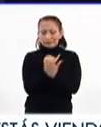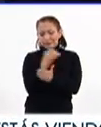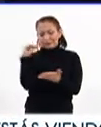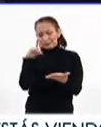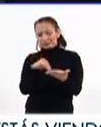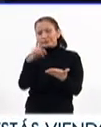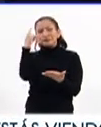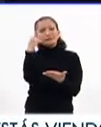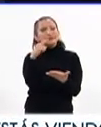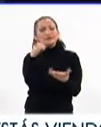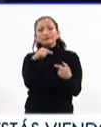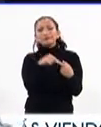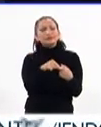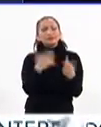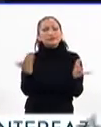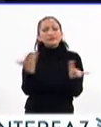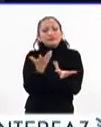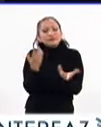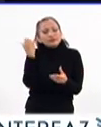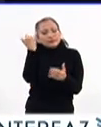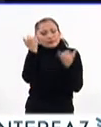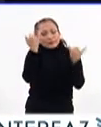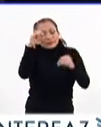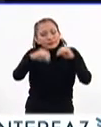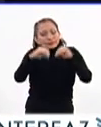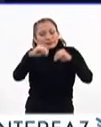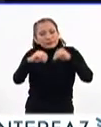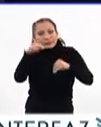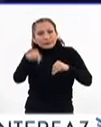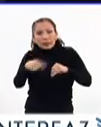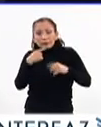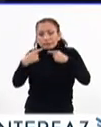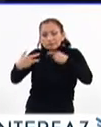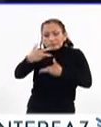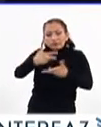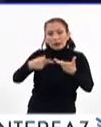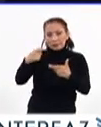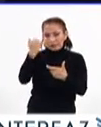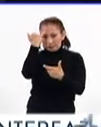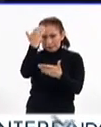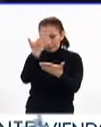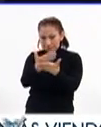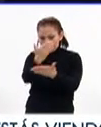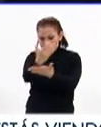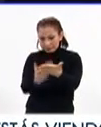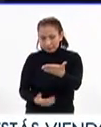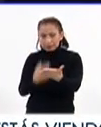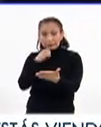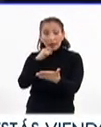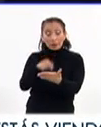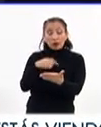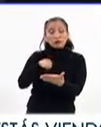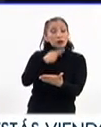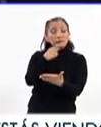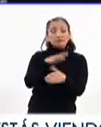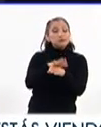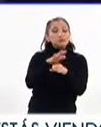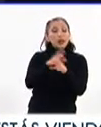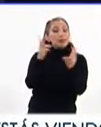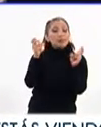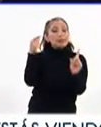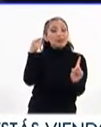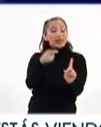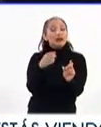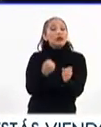el objeto de lo que estamos planteando en este debate y en esta iniciativa. Y de lo que estamos hablando